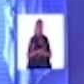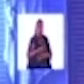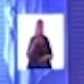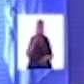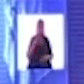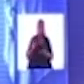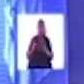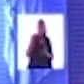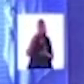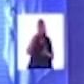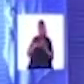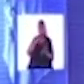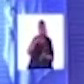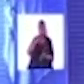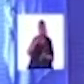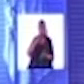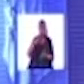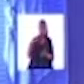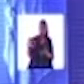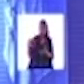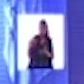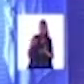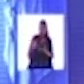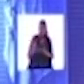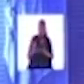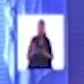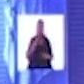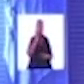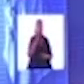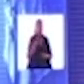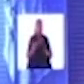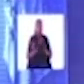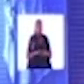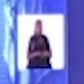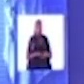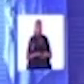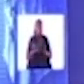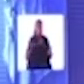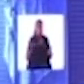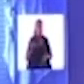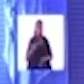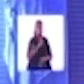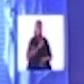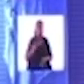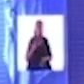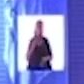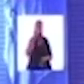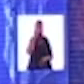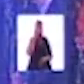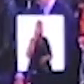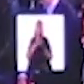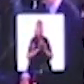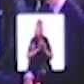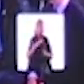2018 implica un nuevo entendimiento de cómo y a través de cuáles herramientas debemos lograr un